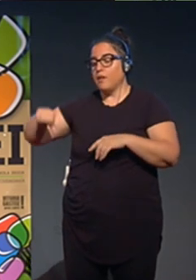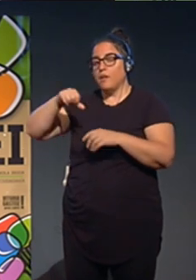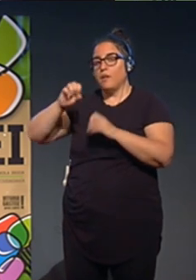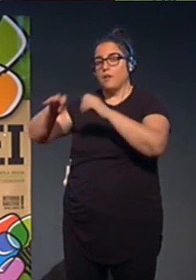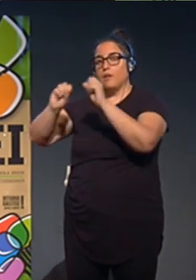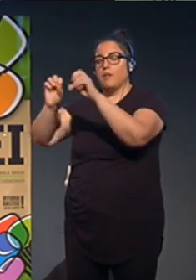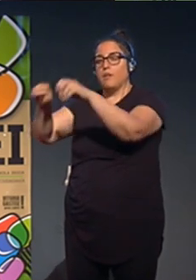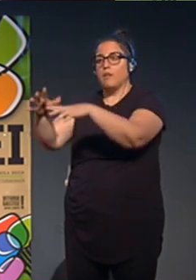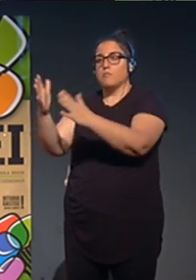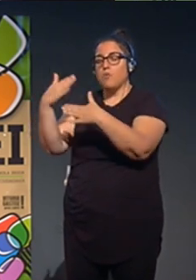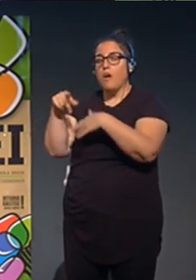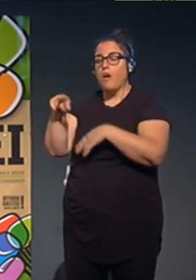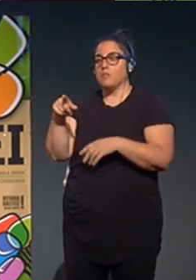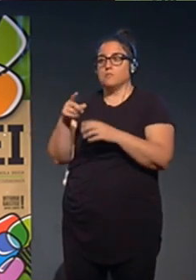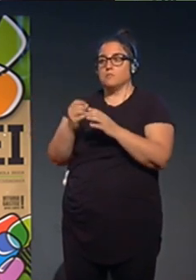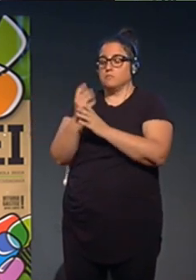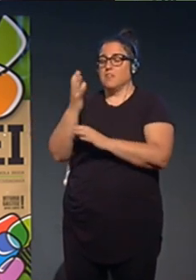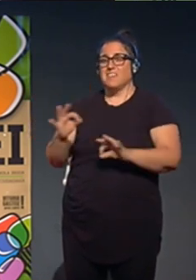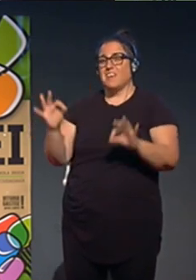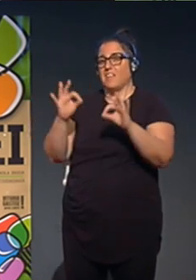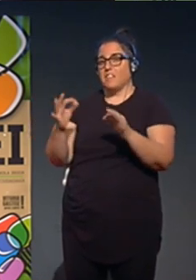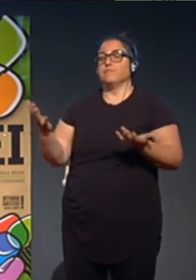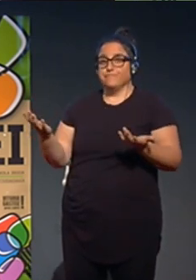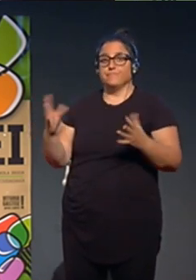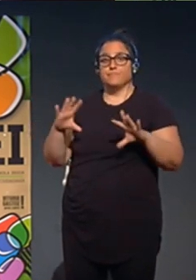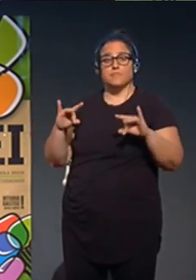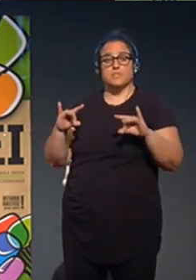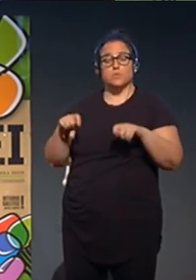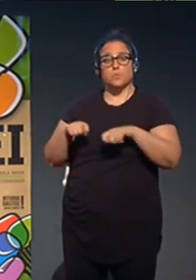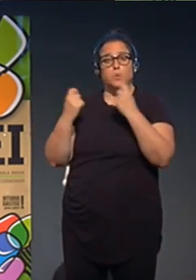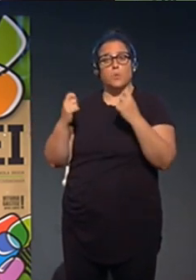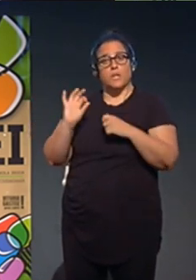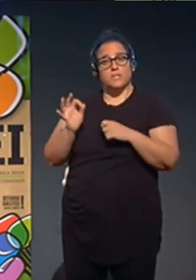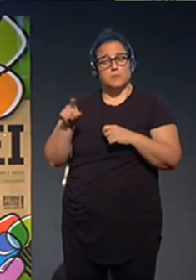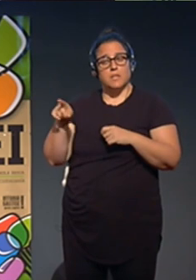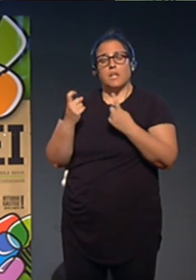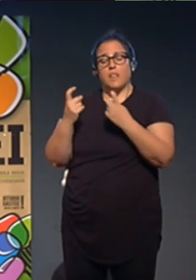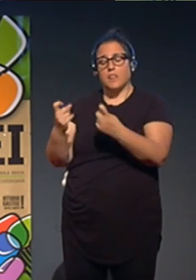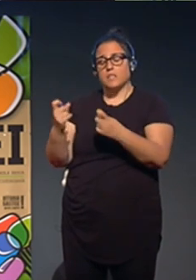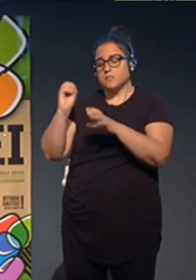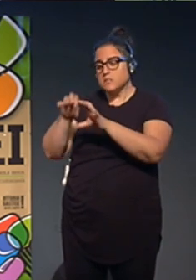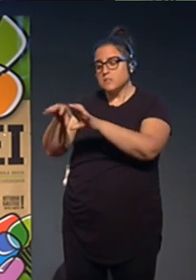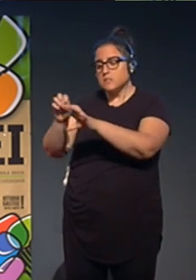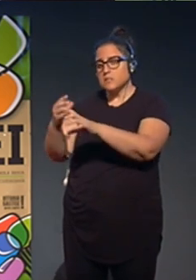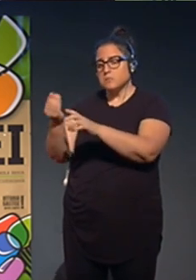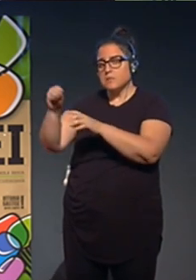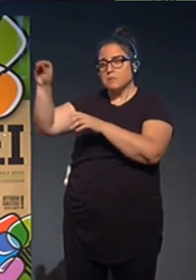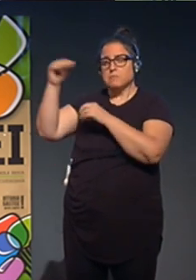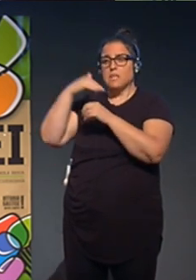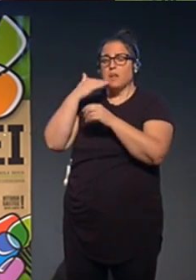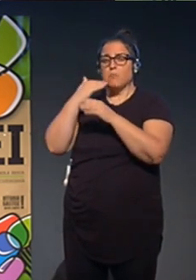nada cao se había destruido el suelo y en efecto necesita abono pero que esté basado una